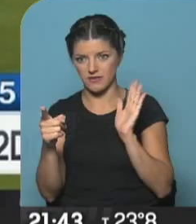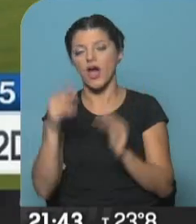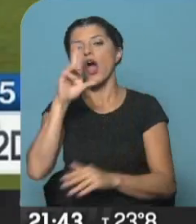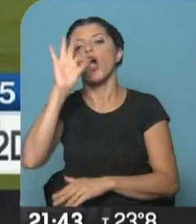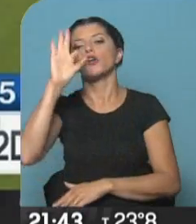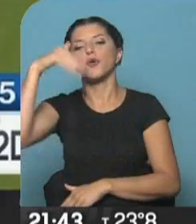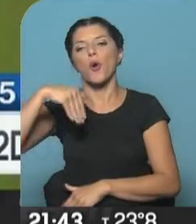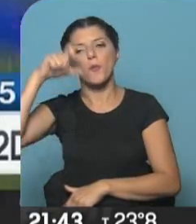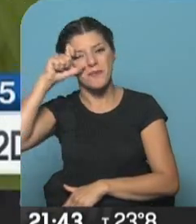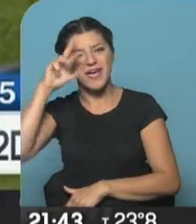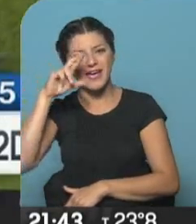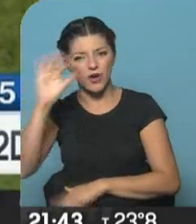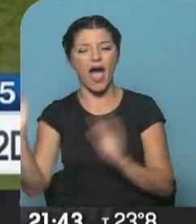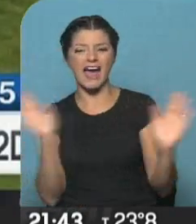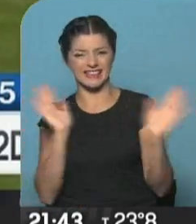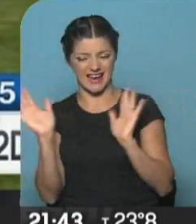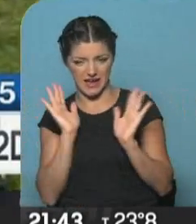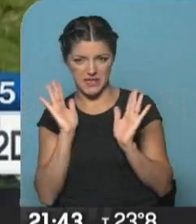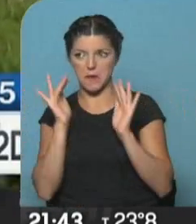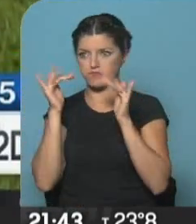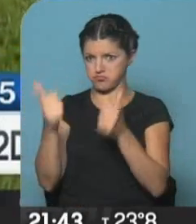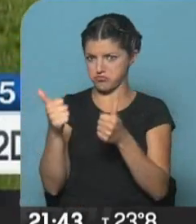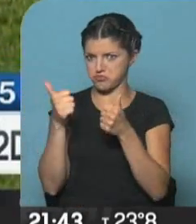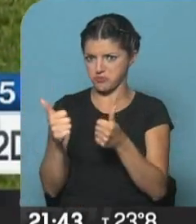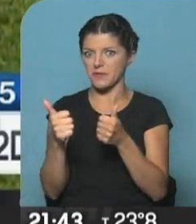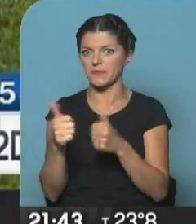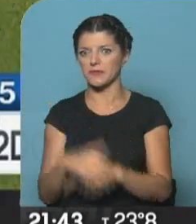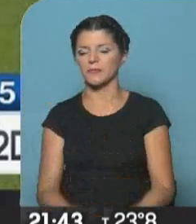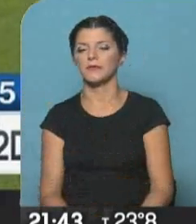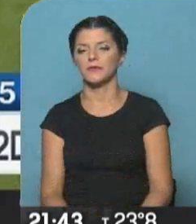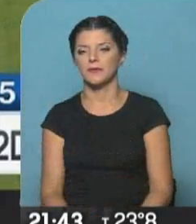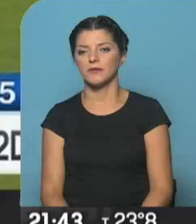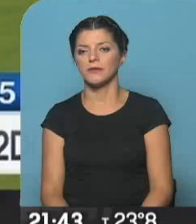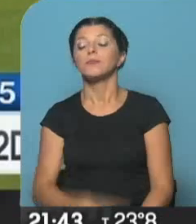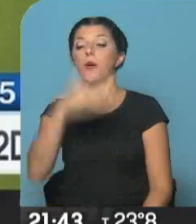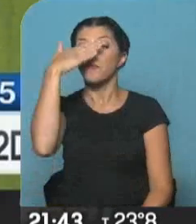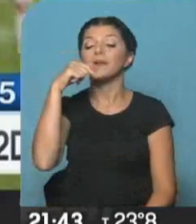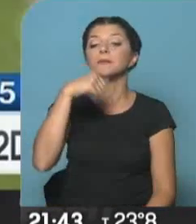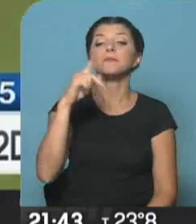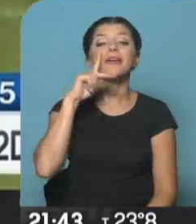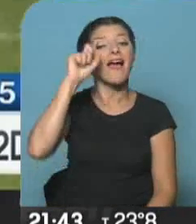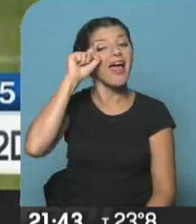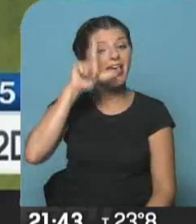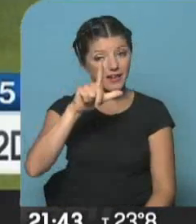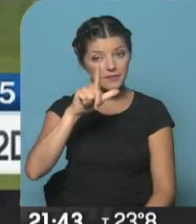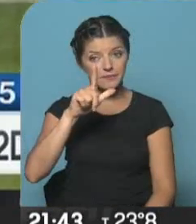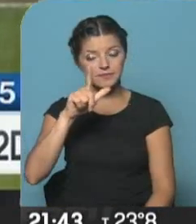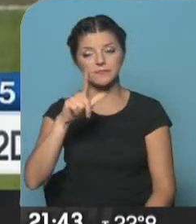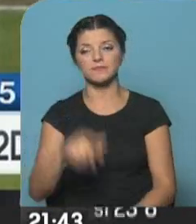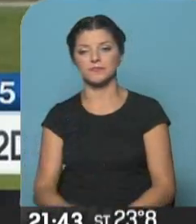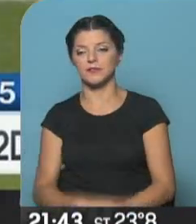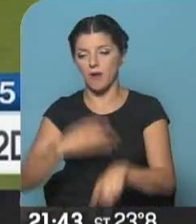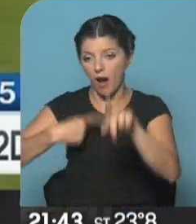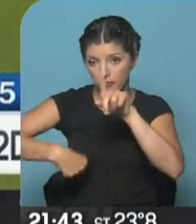Romero para el Manchester United. Su resistencia aguantó hasta faltando un minuto, cuando Michael Lang iba a batir el arco